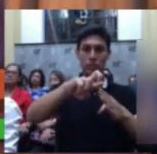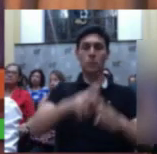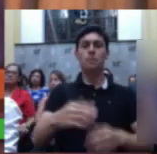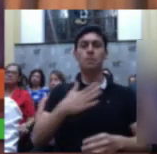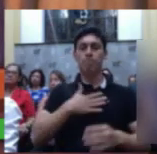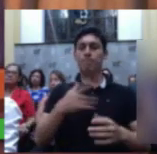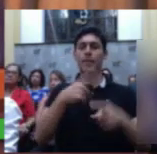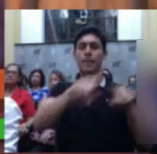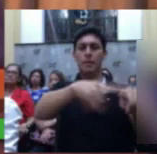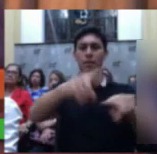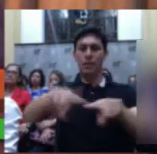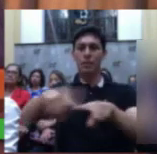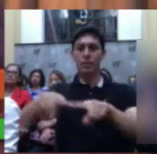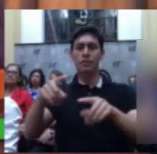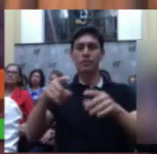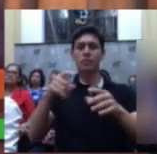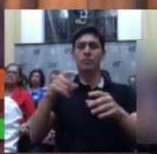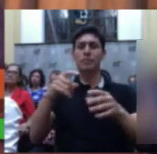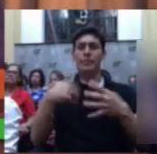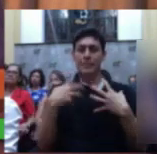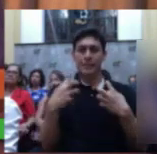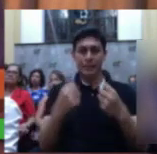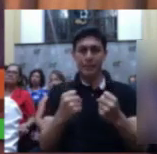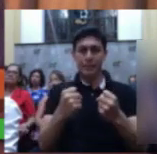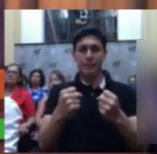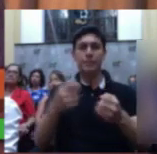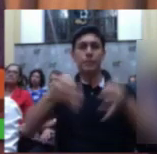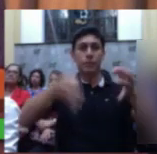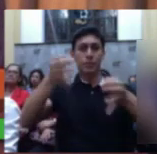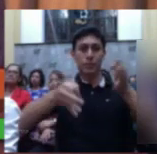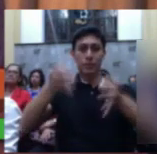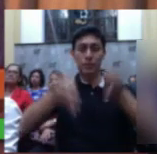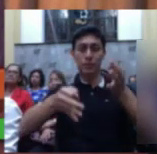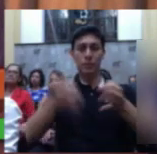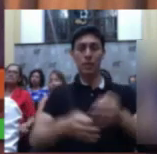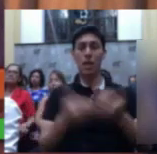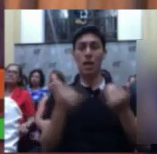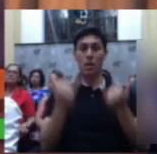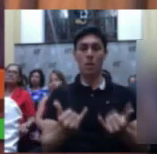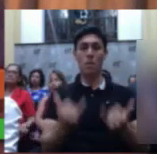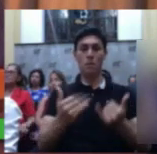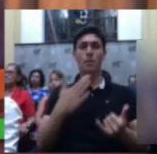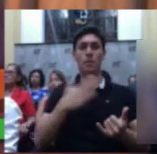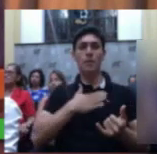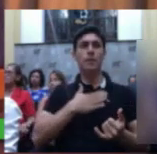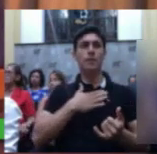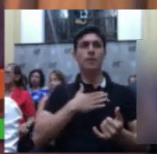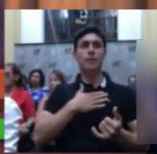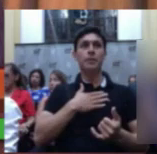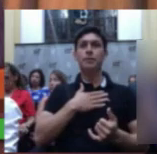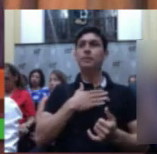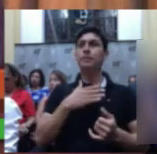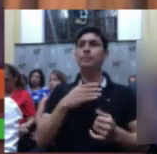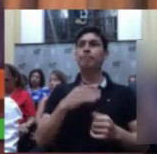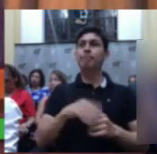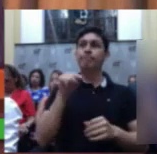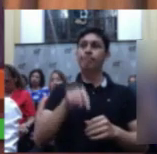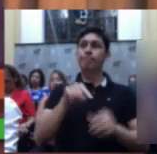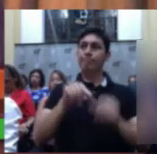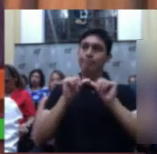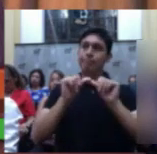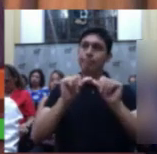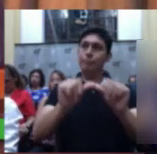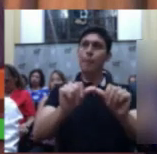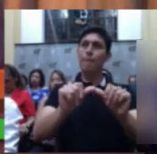diversos esfuerzos para la reforma del sistema de justicia. Ahora ya resulta indiscutible que la vigencia de